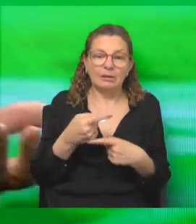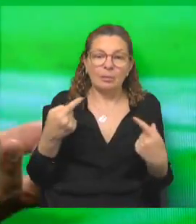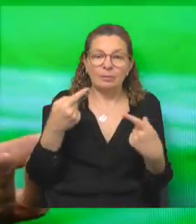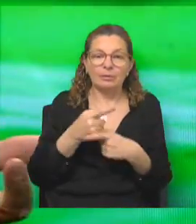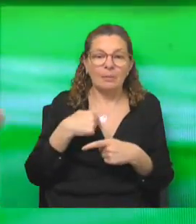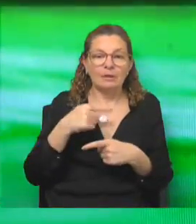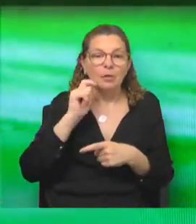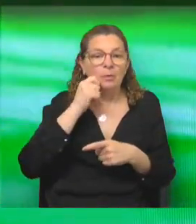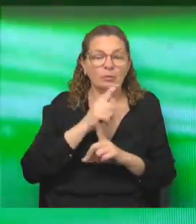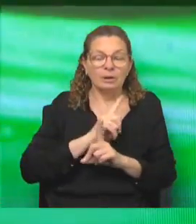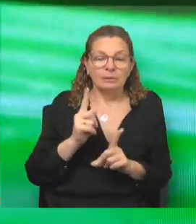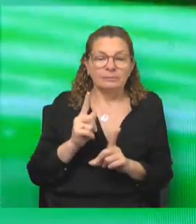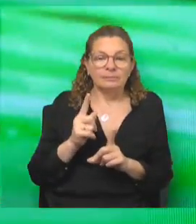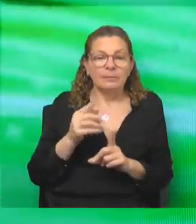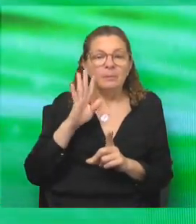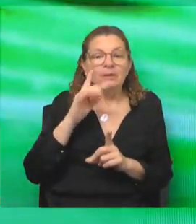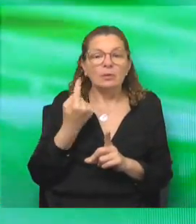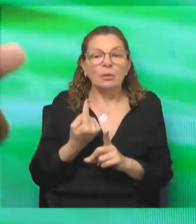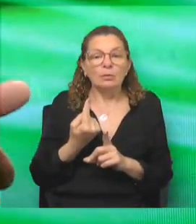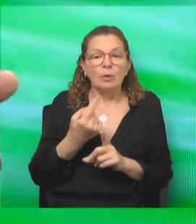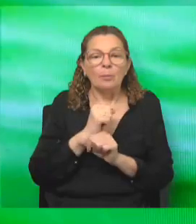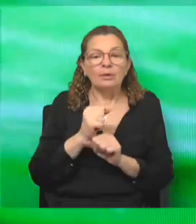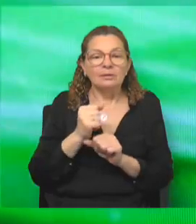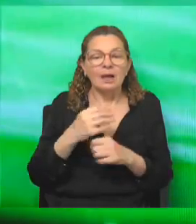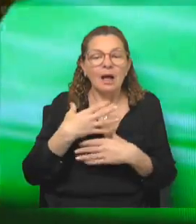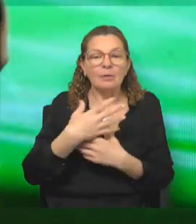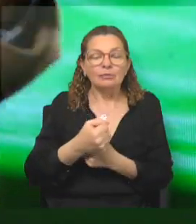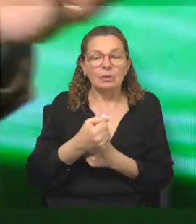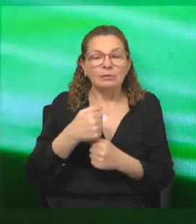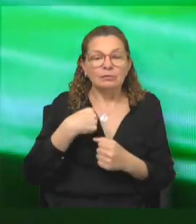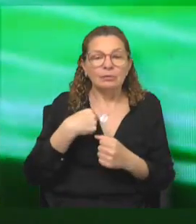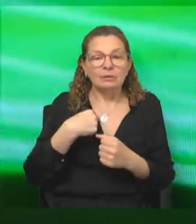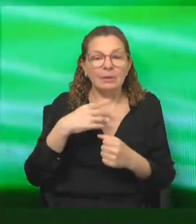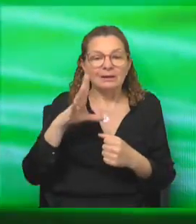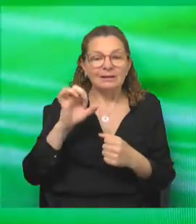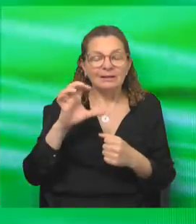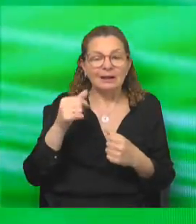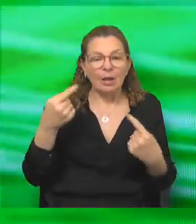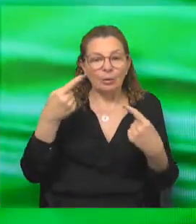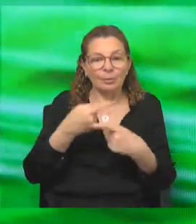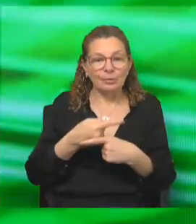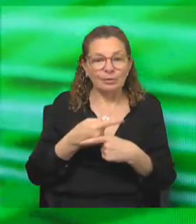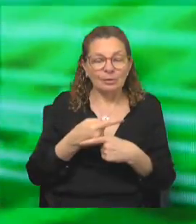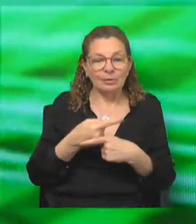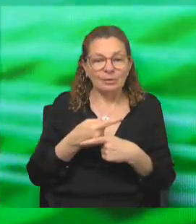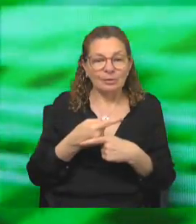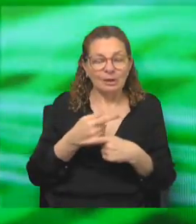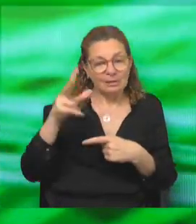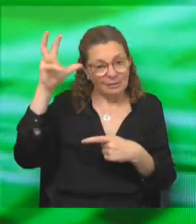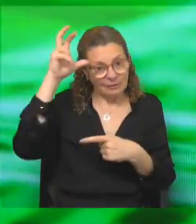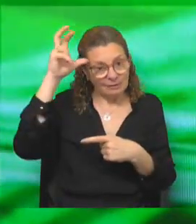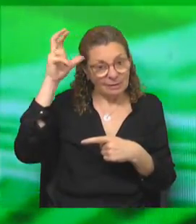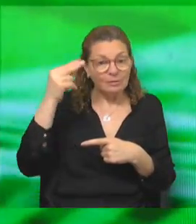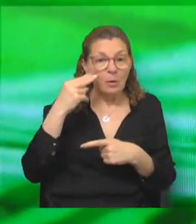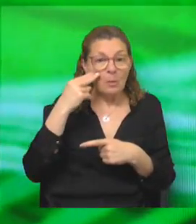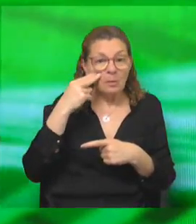a mí no me gusta me parece que uno tiene que estar dispuesto a aportar yo cuando estaba en el senado y era oposición le plantea a tabaré Vázquez tenemos